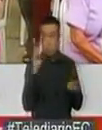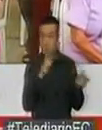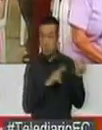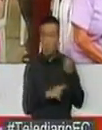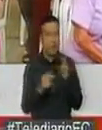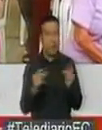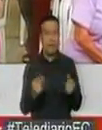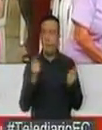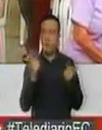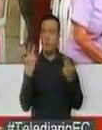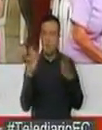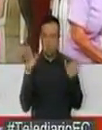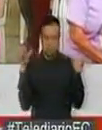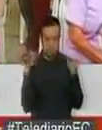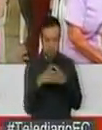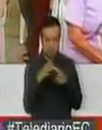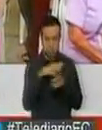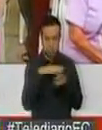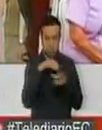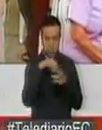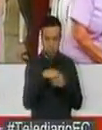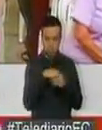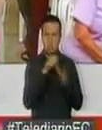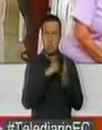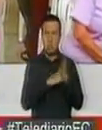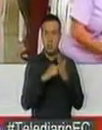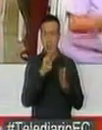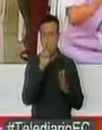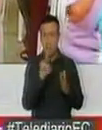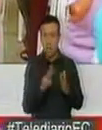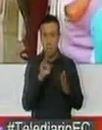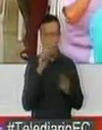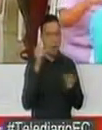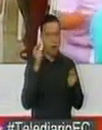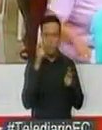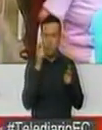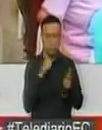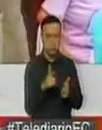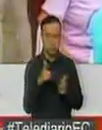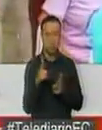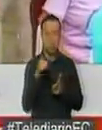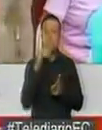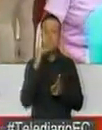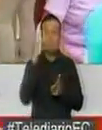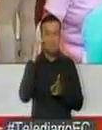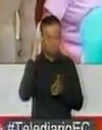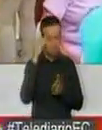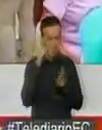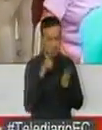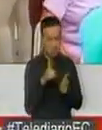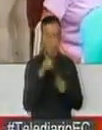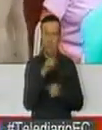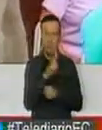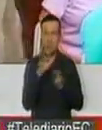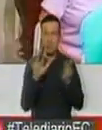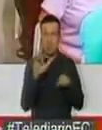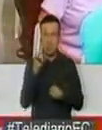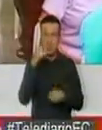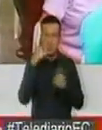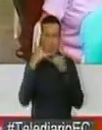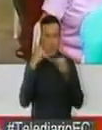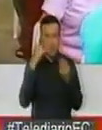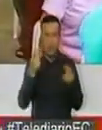nosotros tenemos un sistema a través del Ministerio de Salud y el Gobierno Nacional de llamar a la 171 para que se detecte